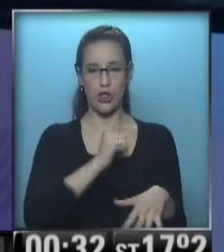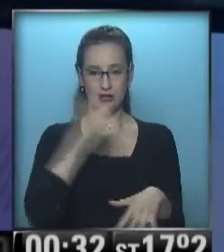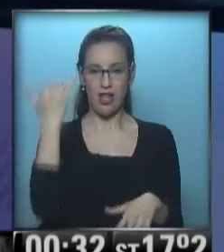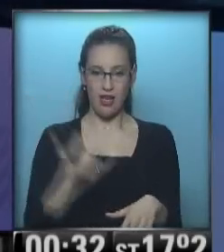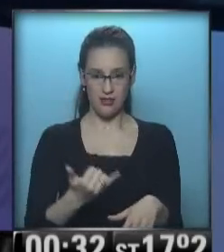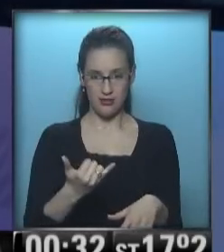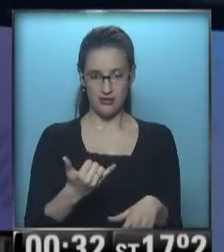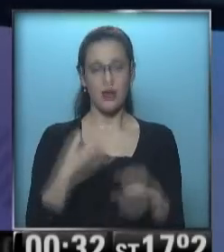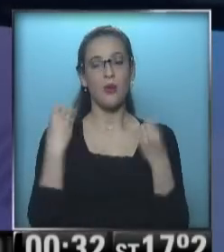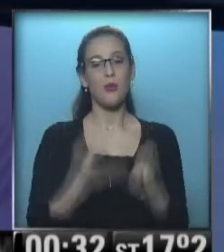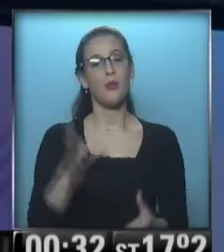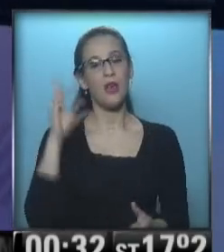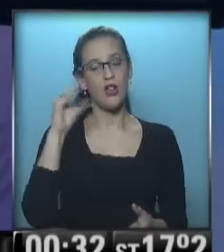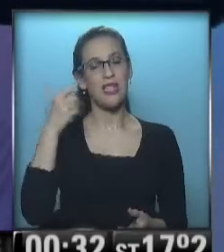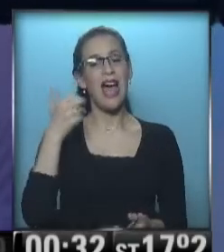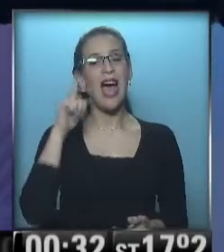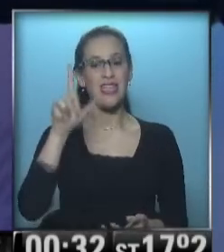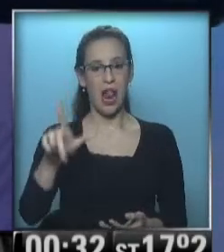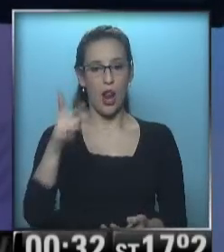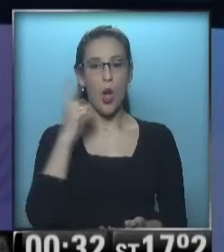pública. Muy buenas noches, Ariel Majirena.